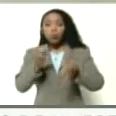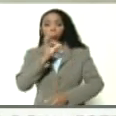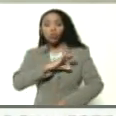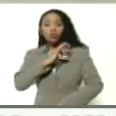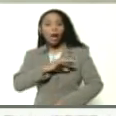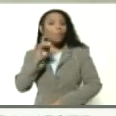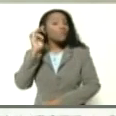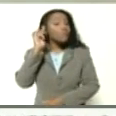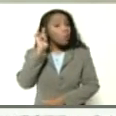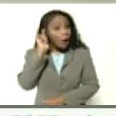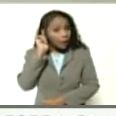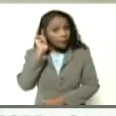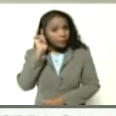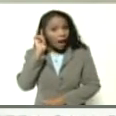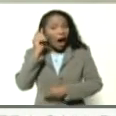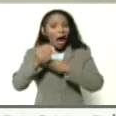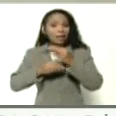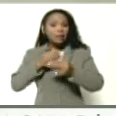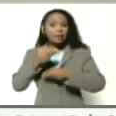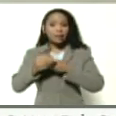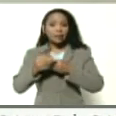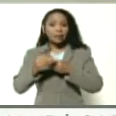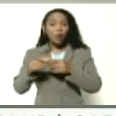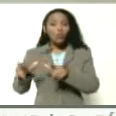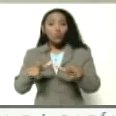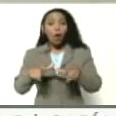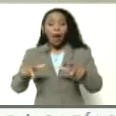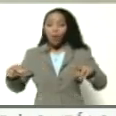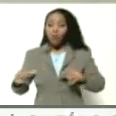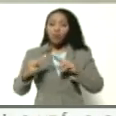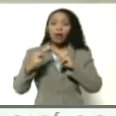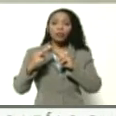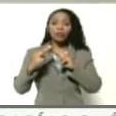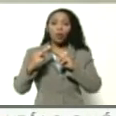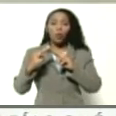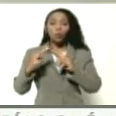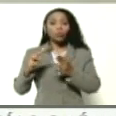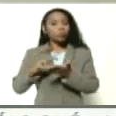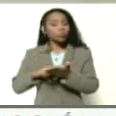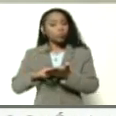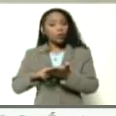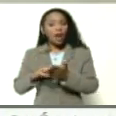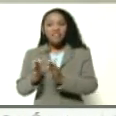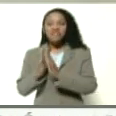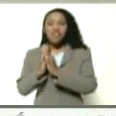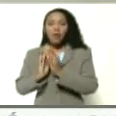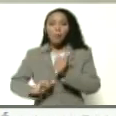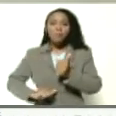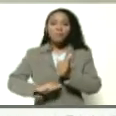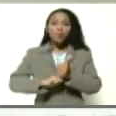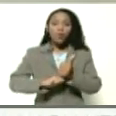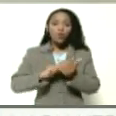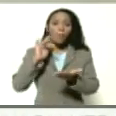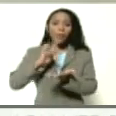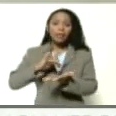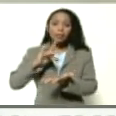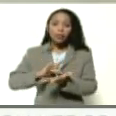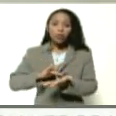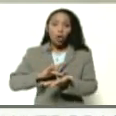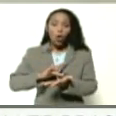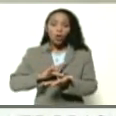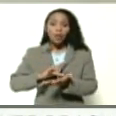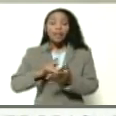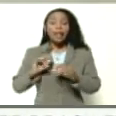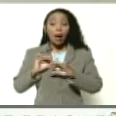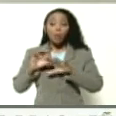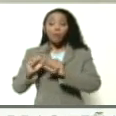Mujer constituye un espacio de encuentro privilegiado en favor de la participación y la toma mundial